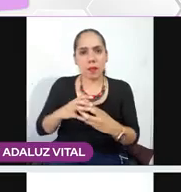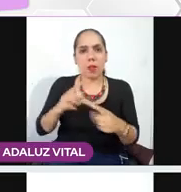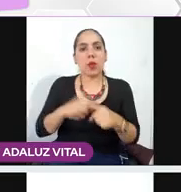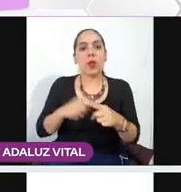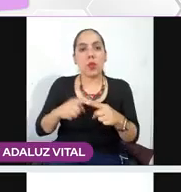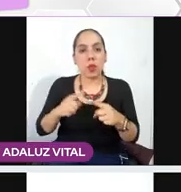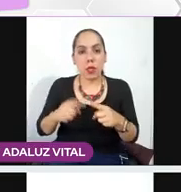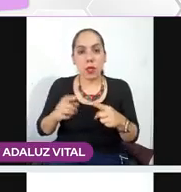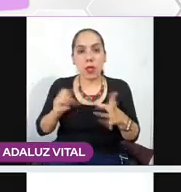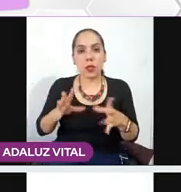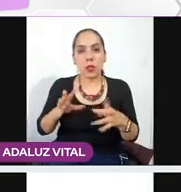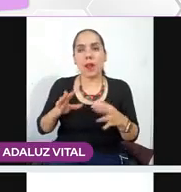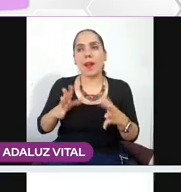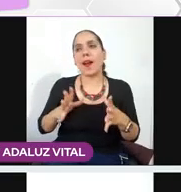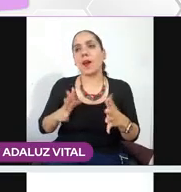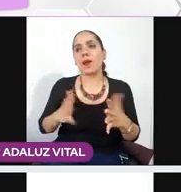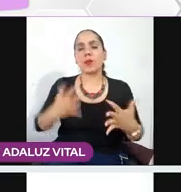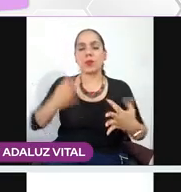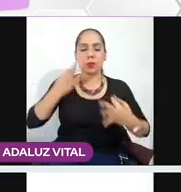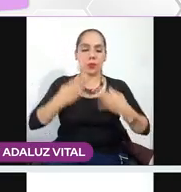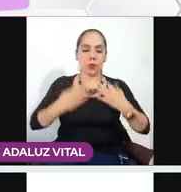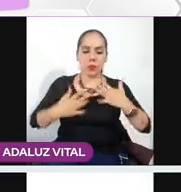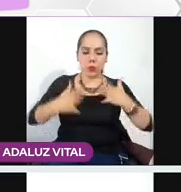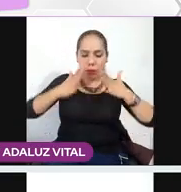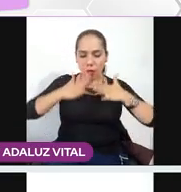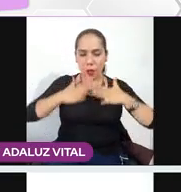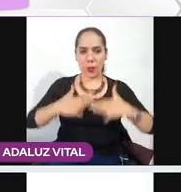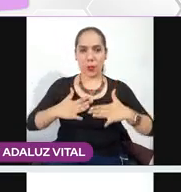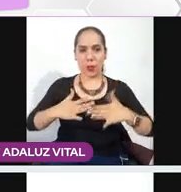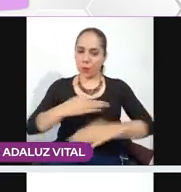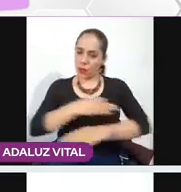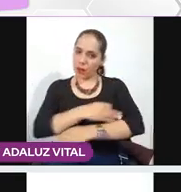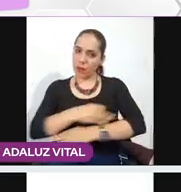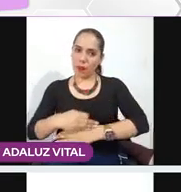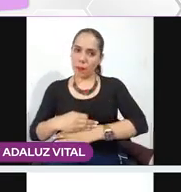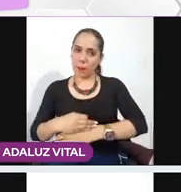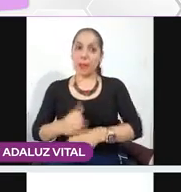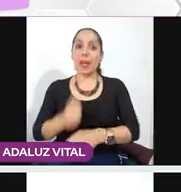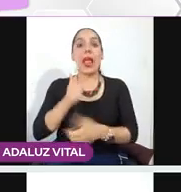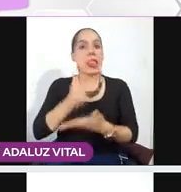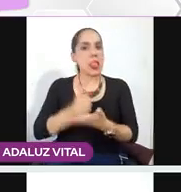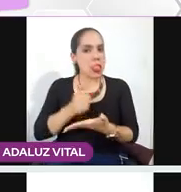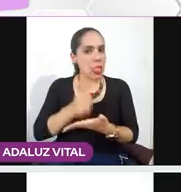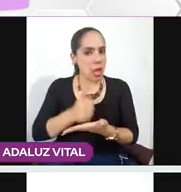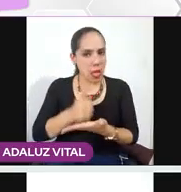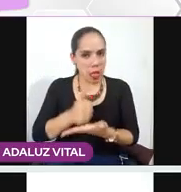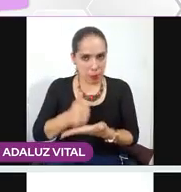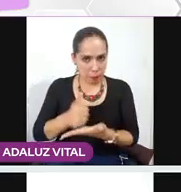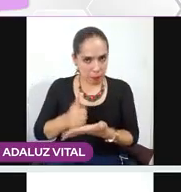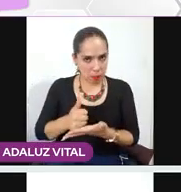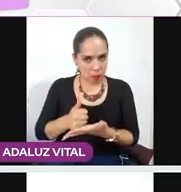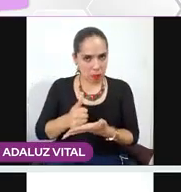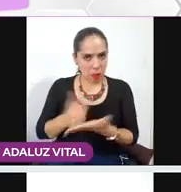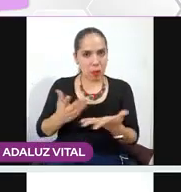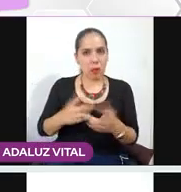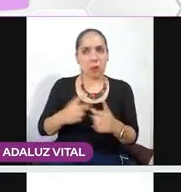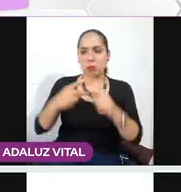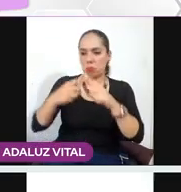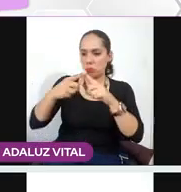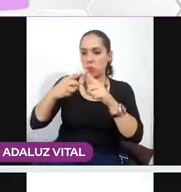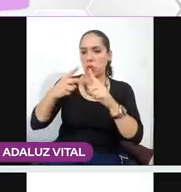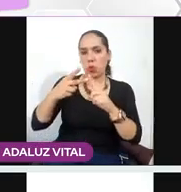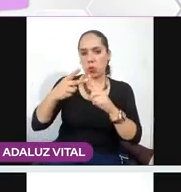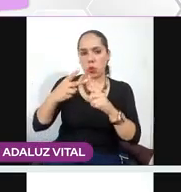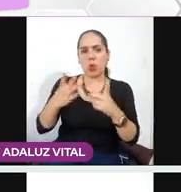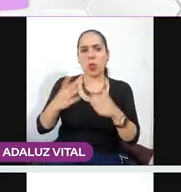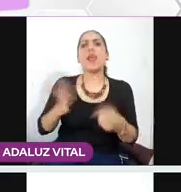armonía familiar, tu terapia, ¿no? Estamos trabajando juntos ya. Esa es una red de apoyo. ¿Quién es más? Tus amigos. Ok, ¿qué